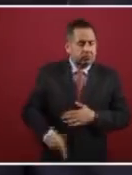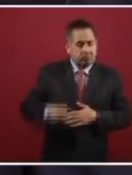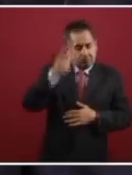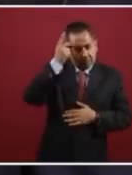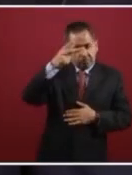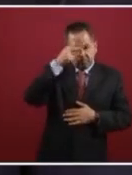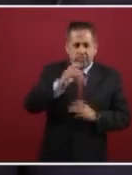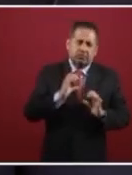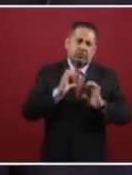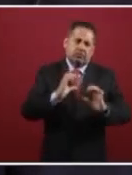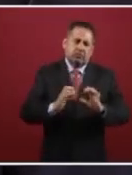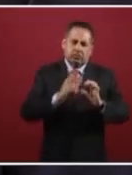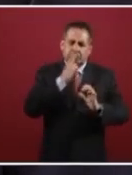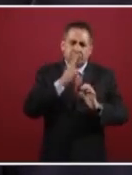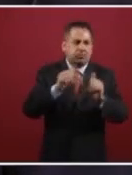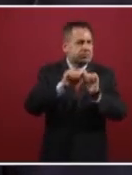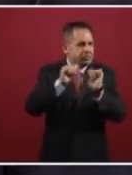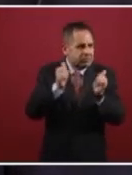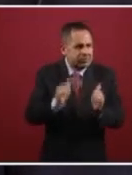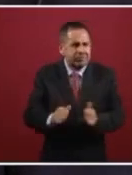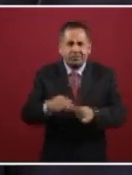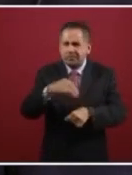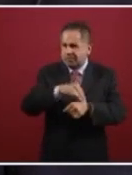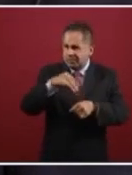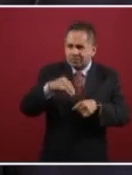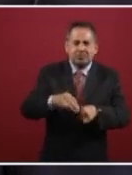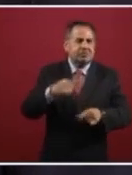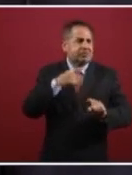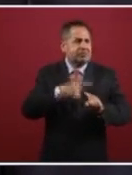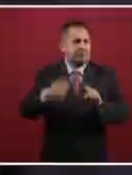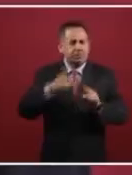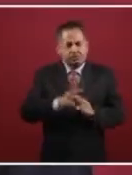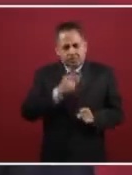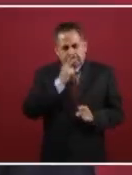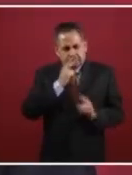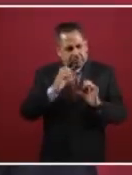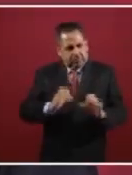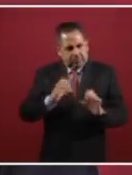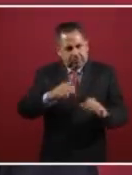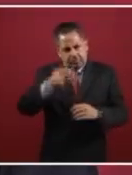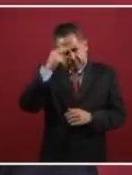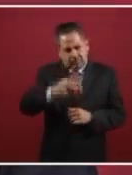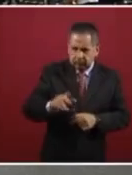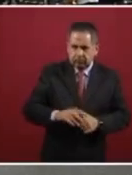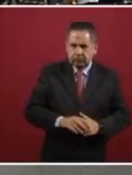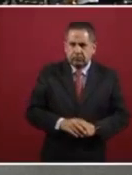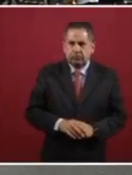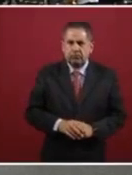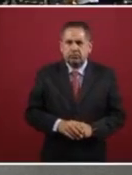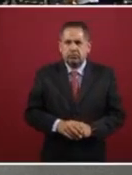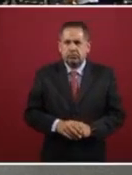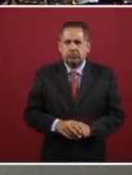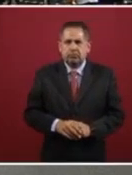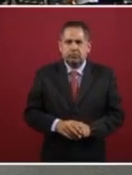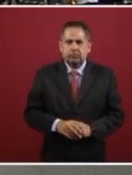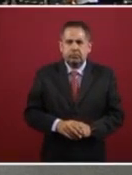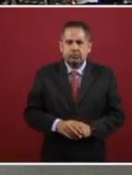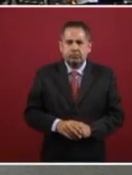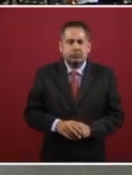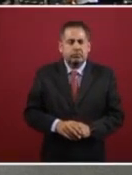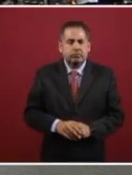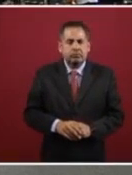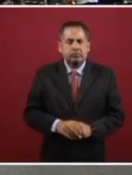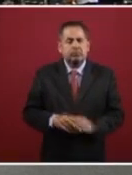cultural, artístico de México. Sobre las amenazas recibidas en una